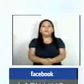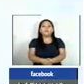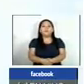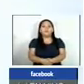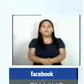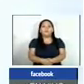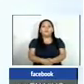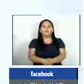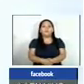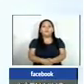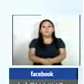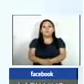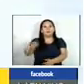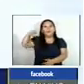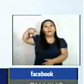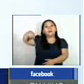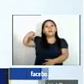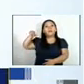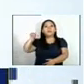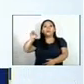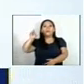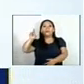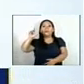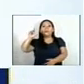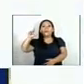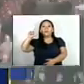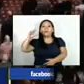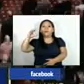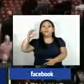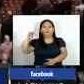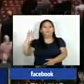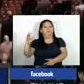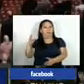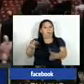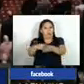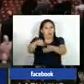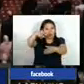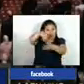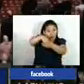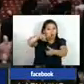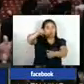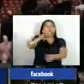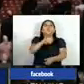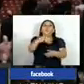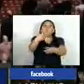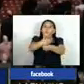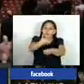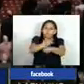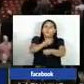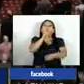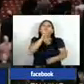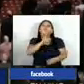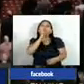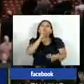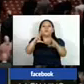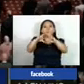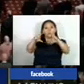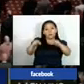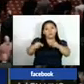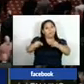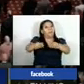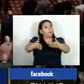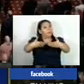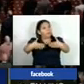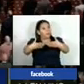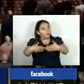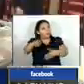El Parlamento Centroamericano está conformado por Guatemala, Honduras, Nicaragua, Panamá,